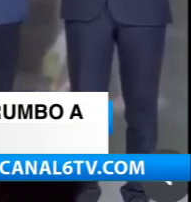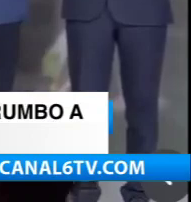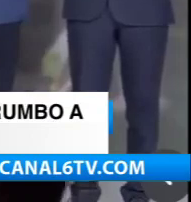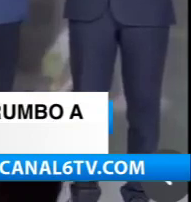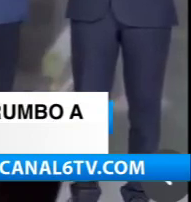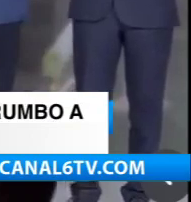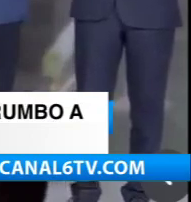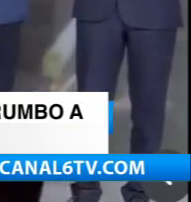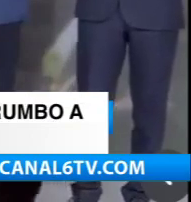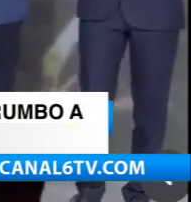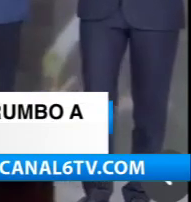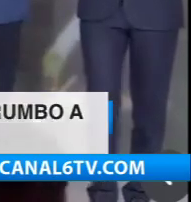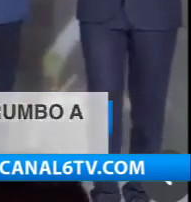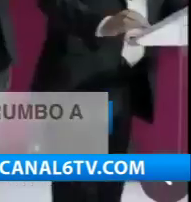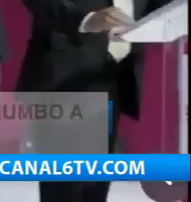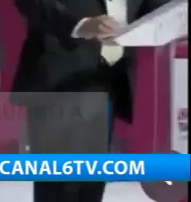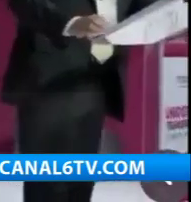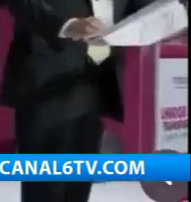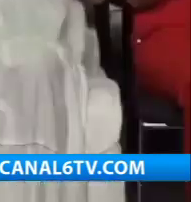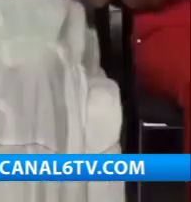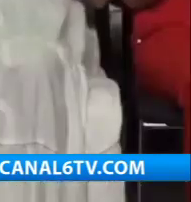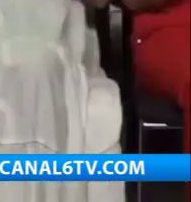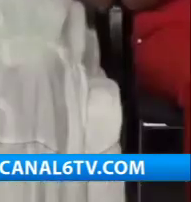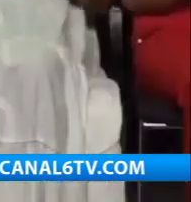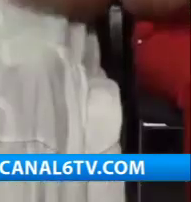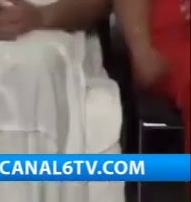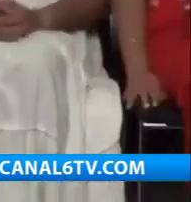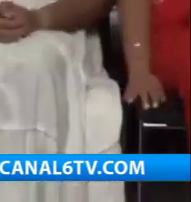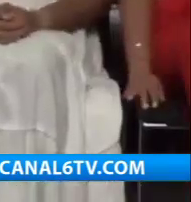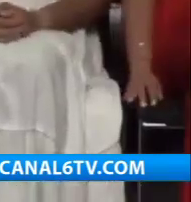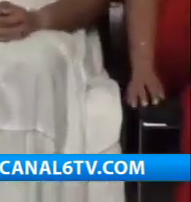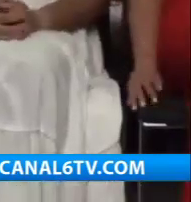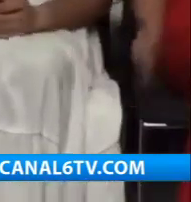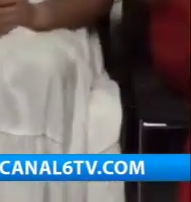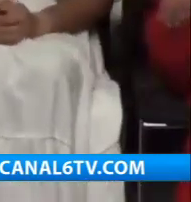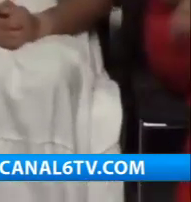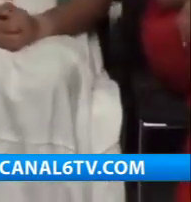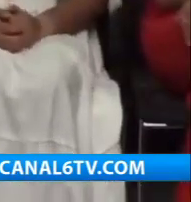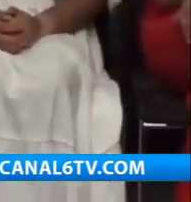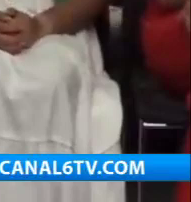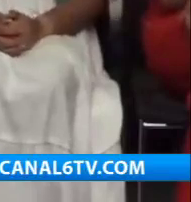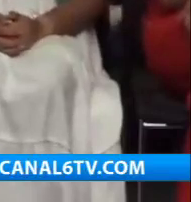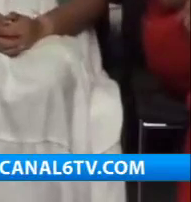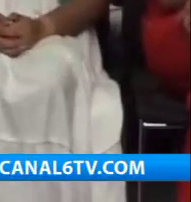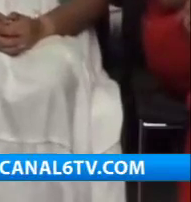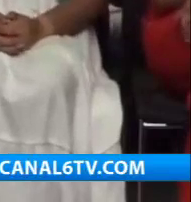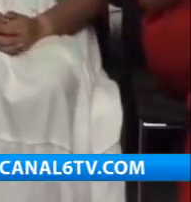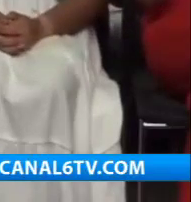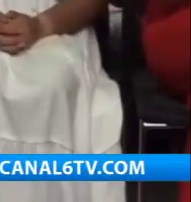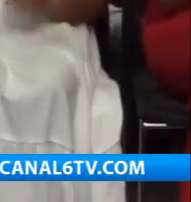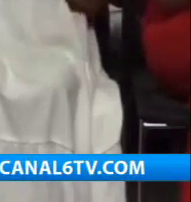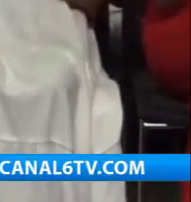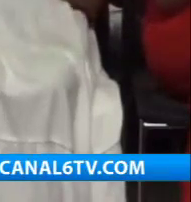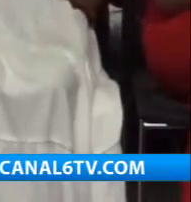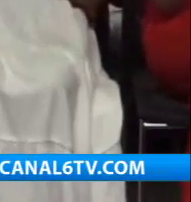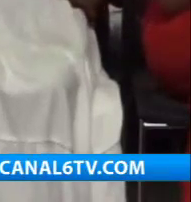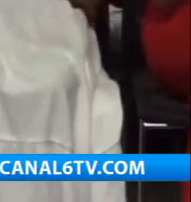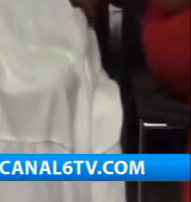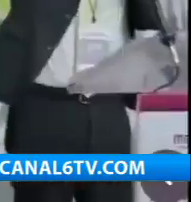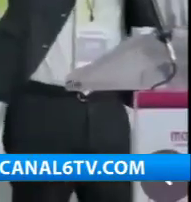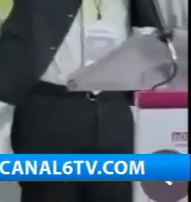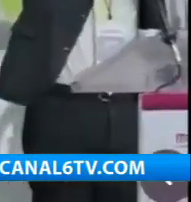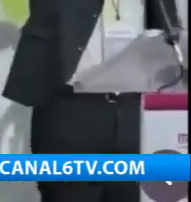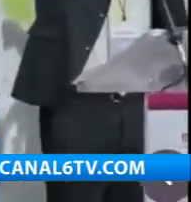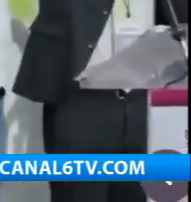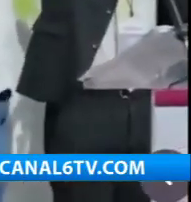Comités de Defensa de la Transformación, y Xóchitl Gálvez, responsable de la construcción del Frente Amplio por México, se perfilan como las principales figuras de las